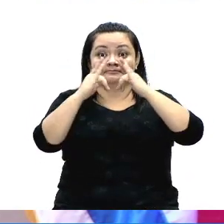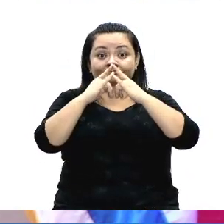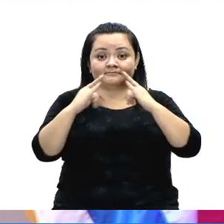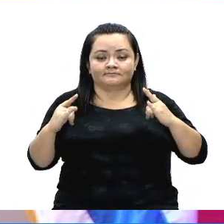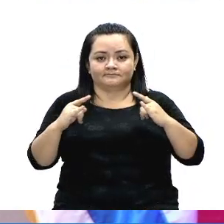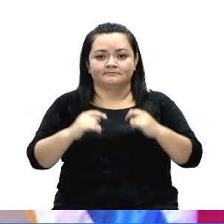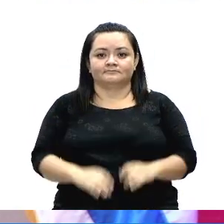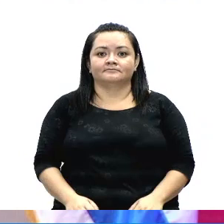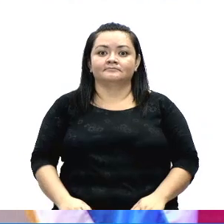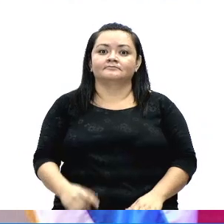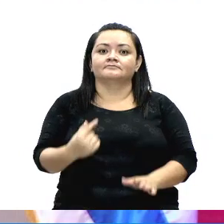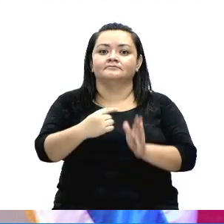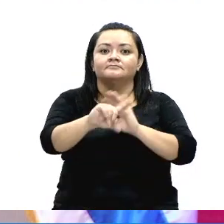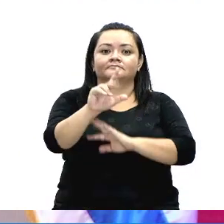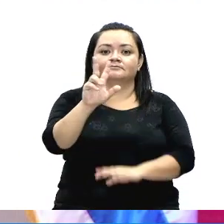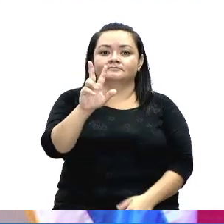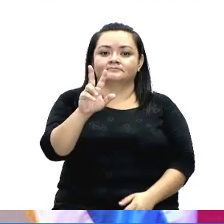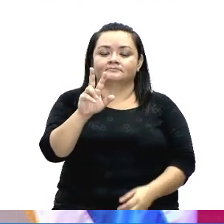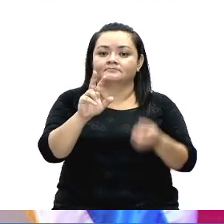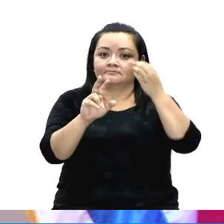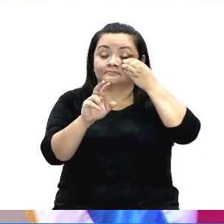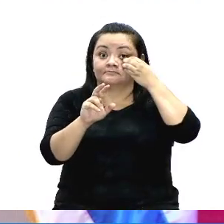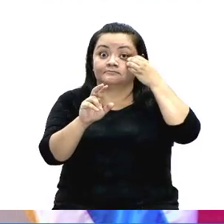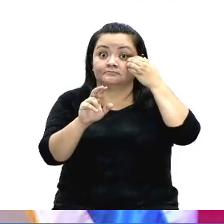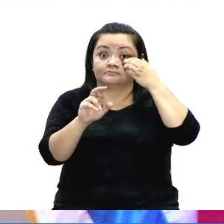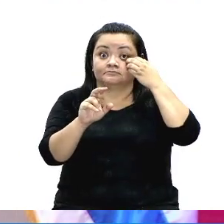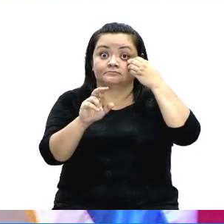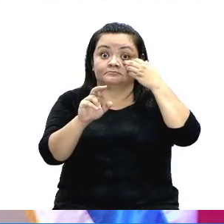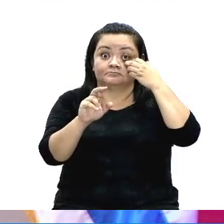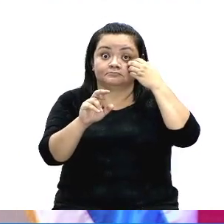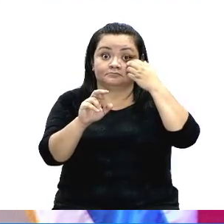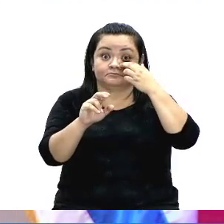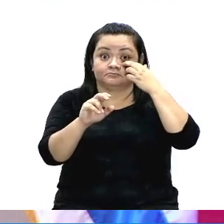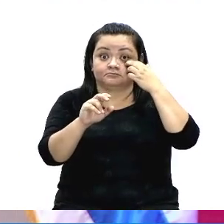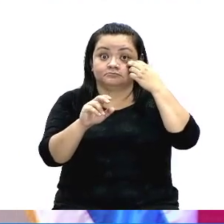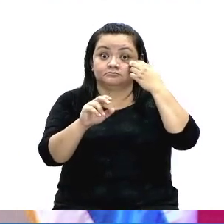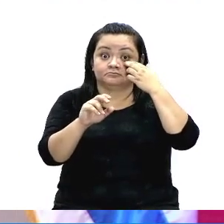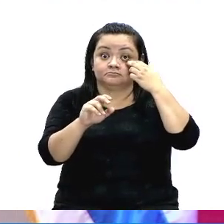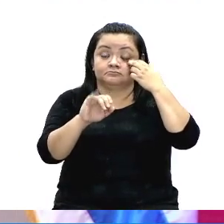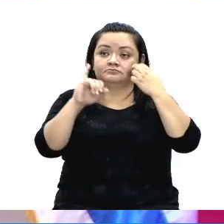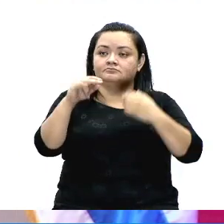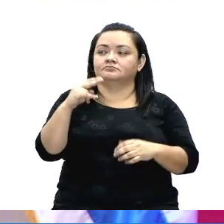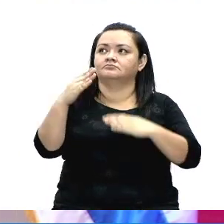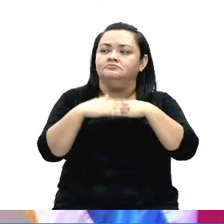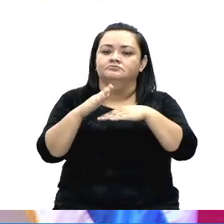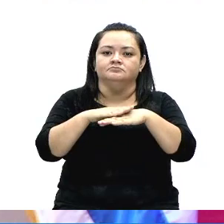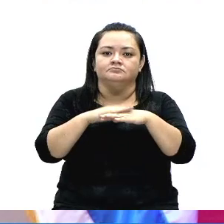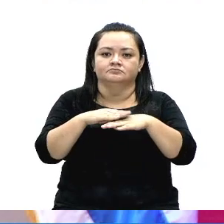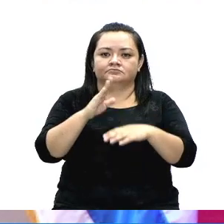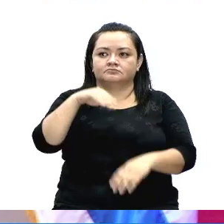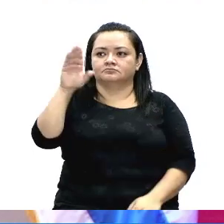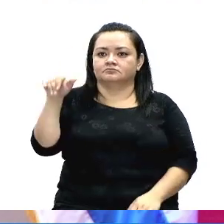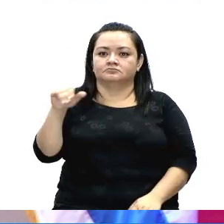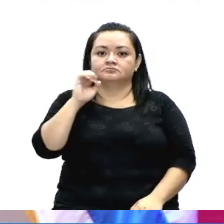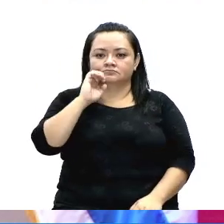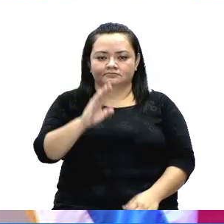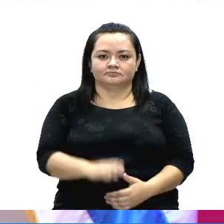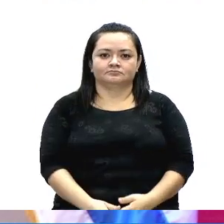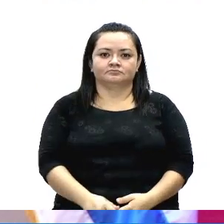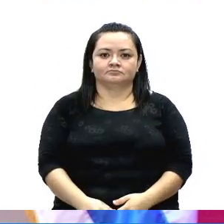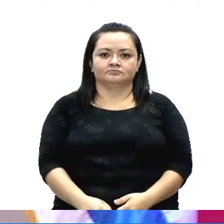3 subió a dios moisés y jehová lo llamó desde el monte diciendo así